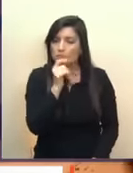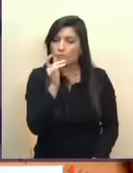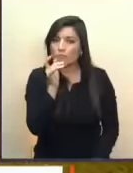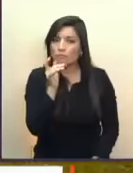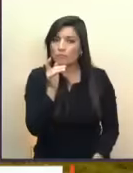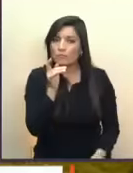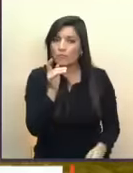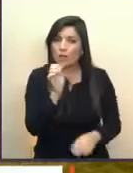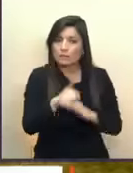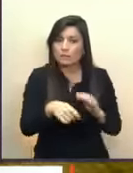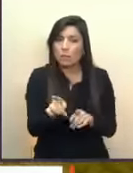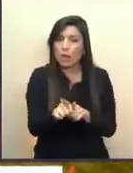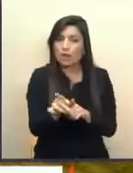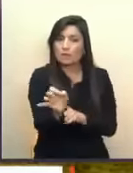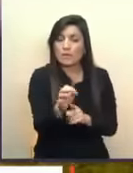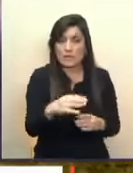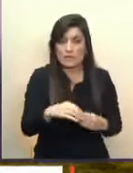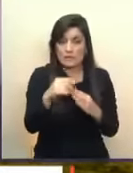vivió acá.